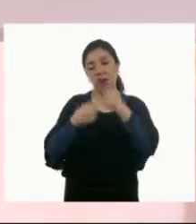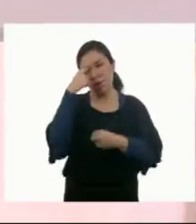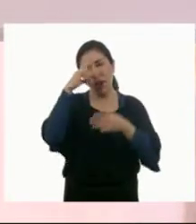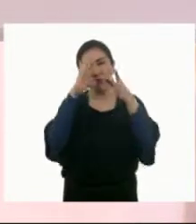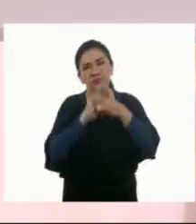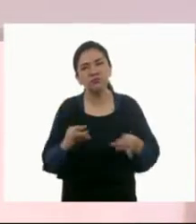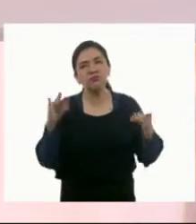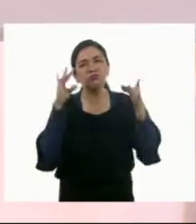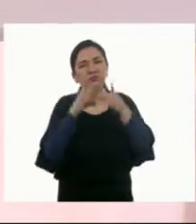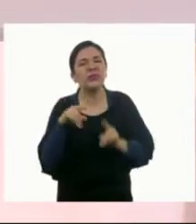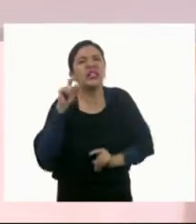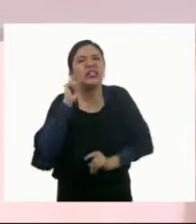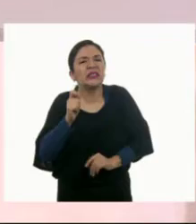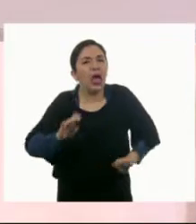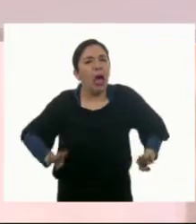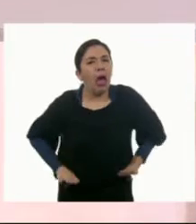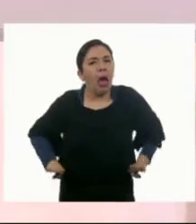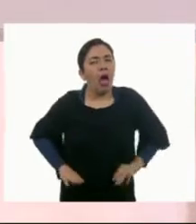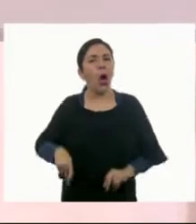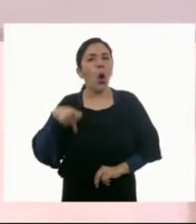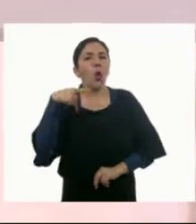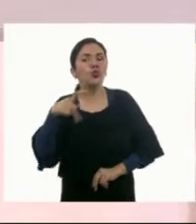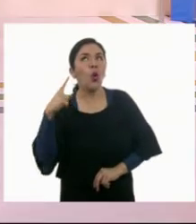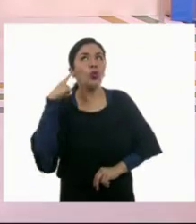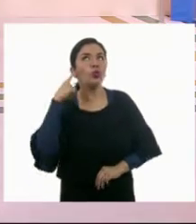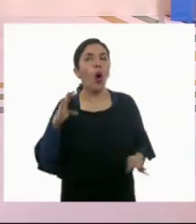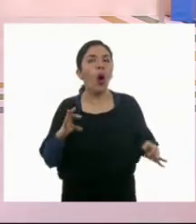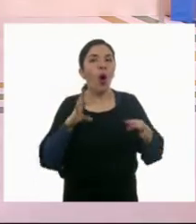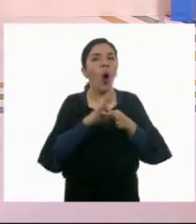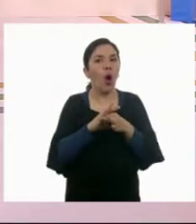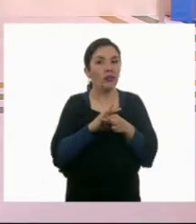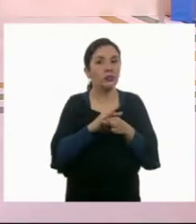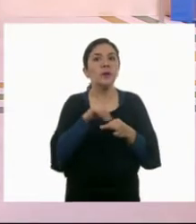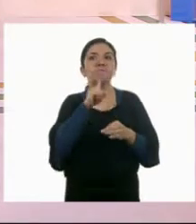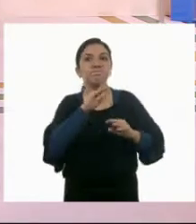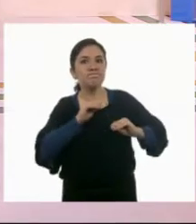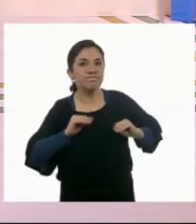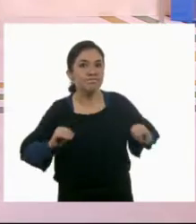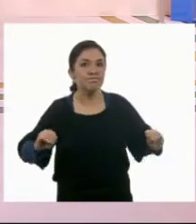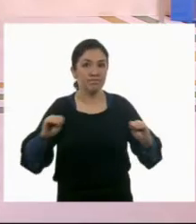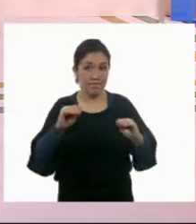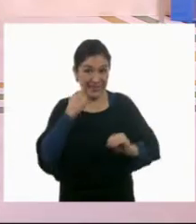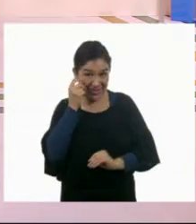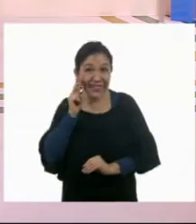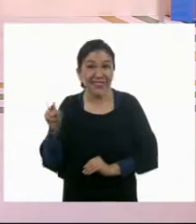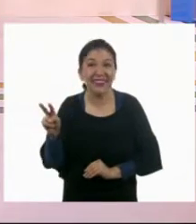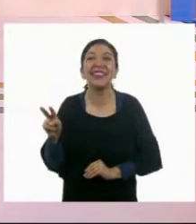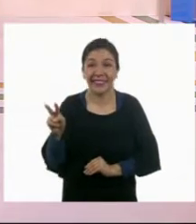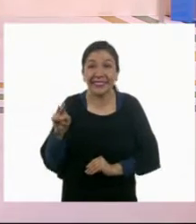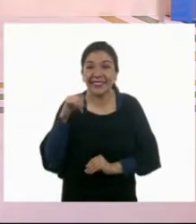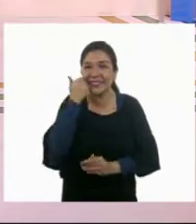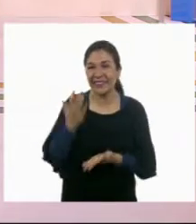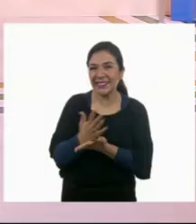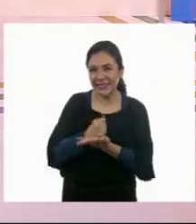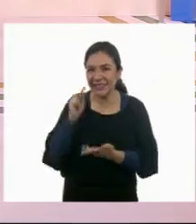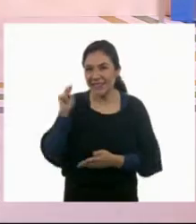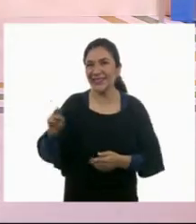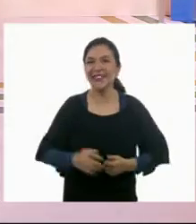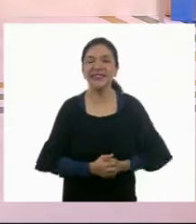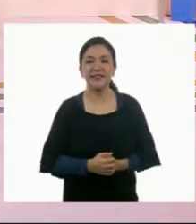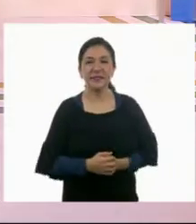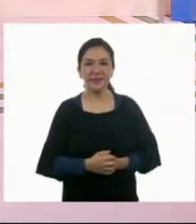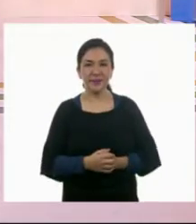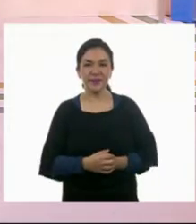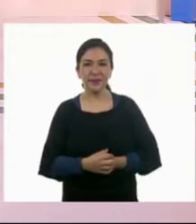un poco de los sonidos y los silencios. ¿Quieres verla? Vamos a verla, sí. Vamos a verla.